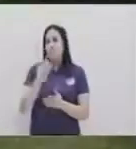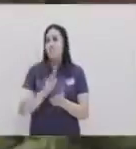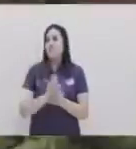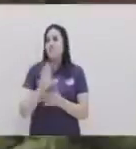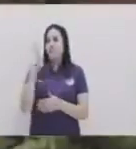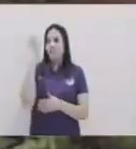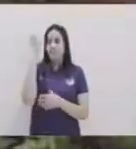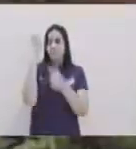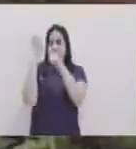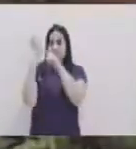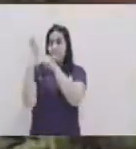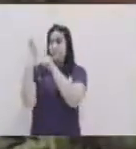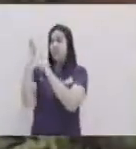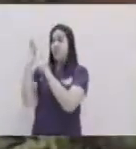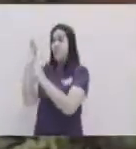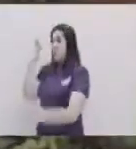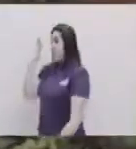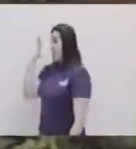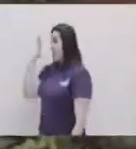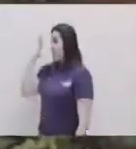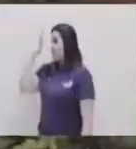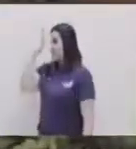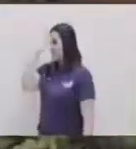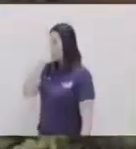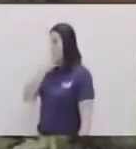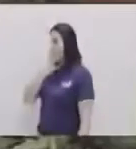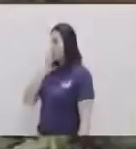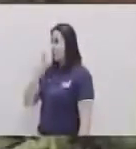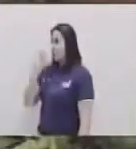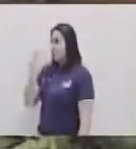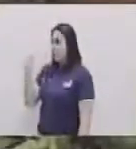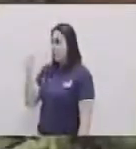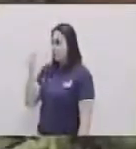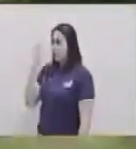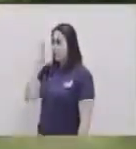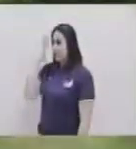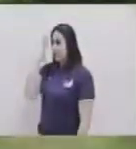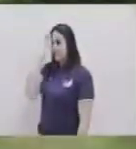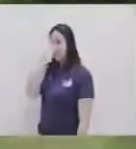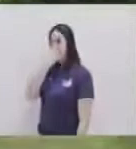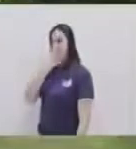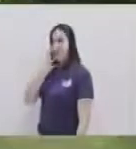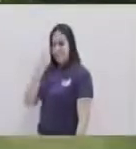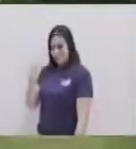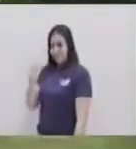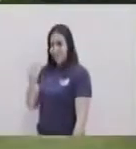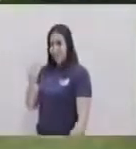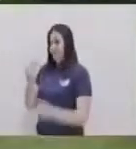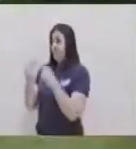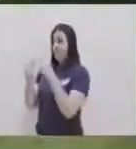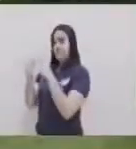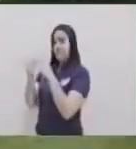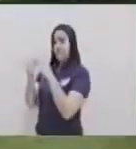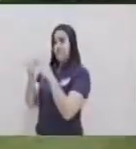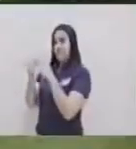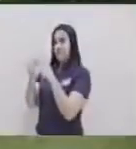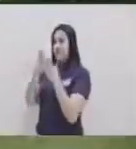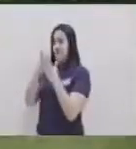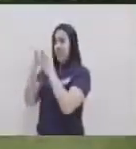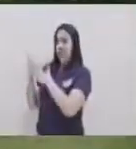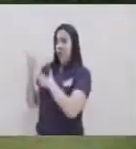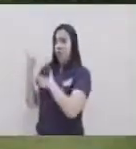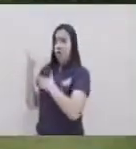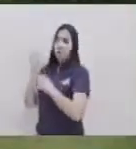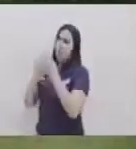pasa levemente por todo nuestro rostro, nuestra cara, cerramos a nuestro lado